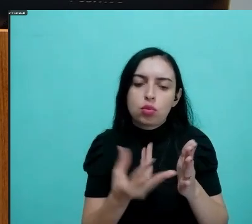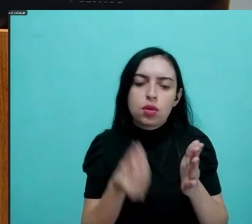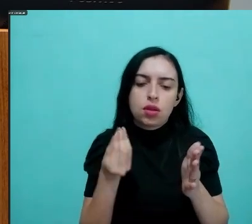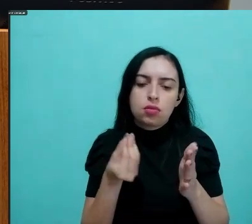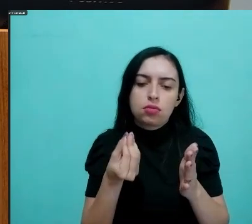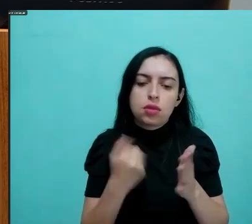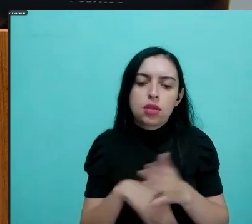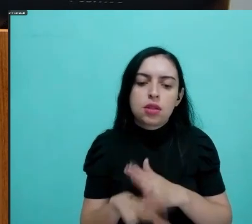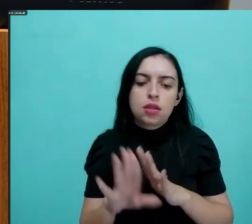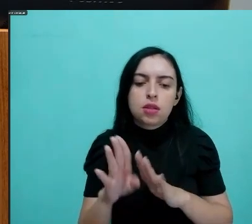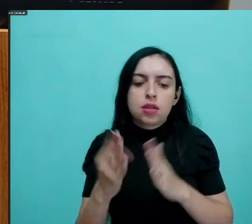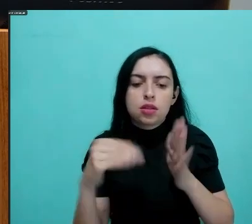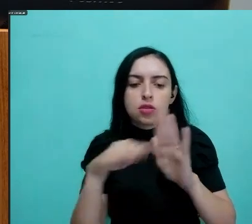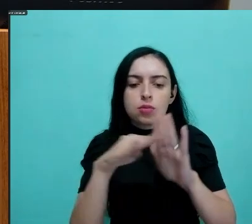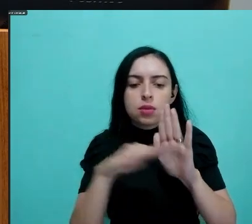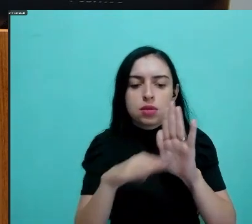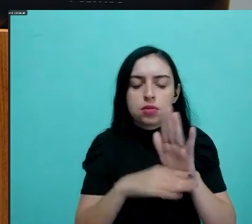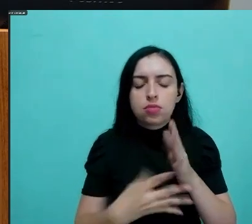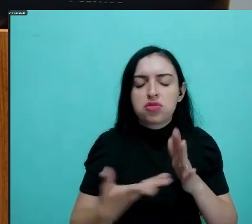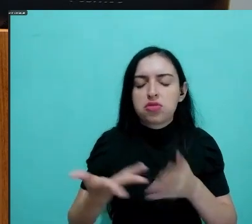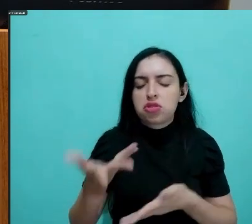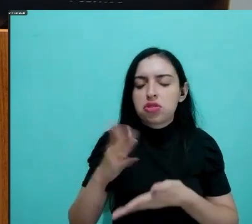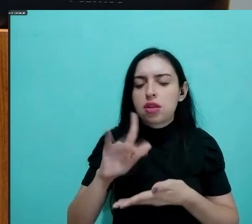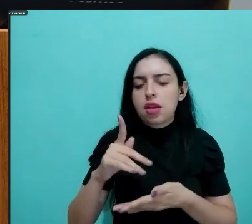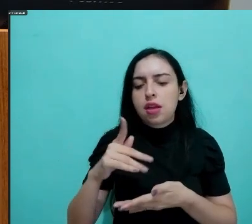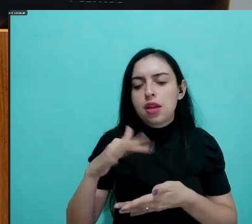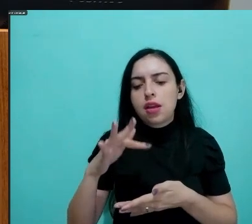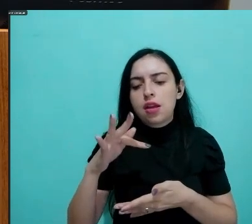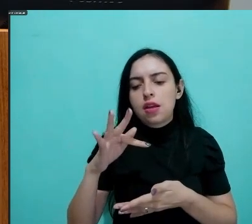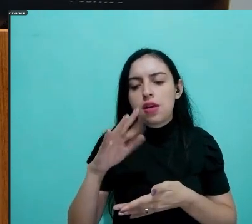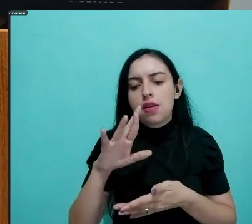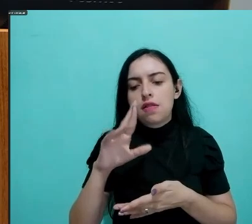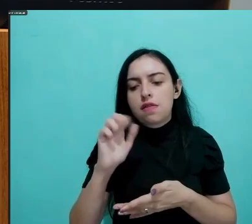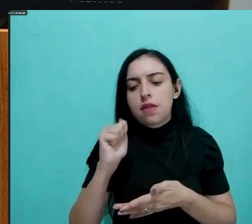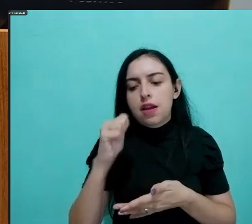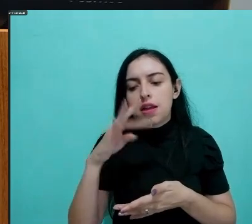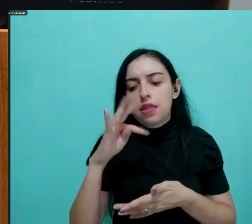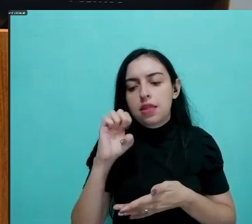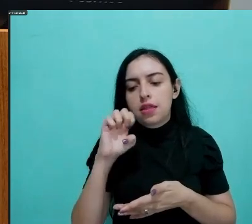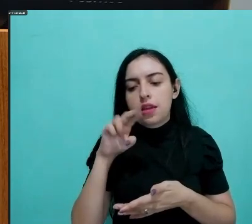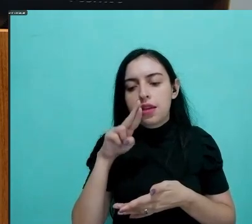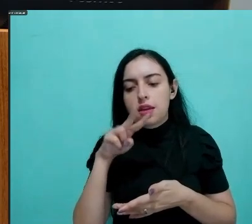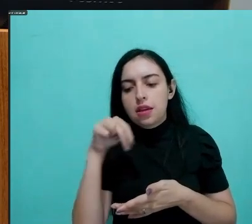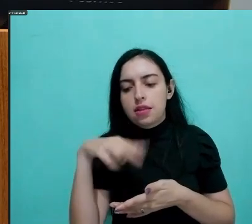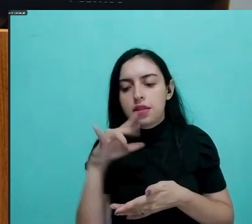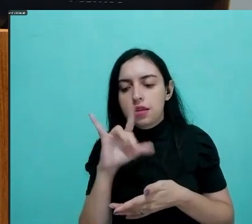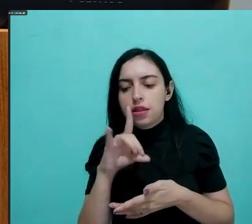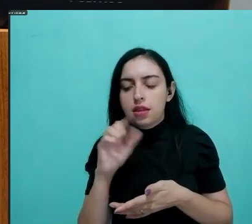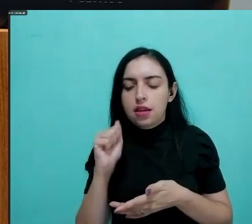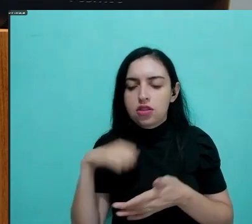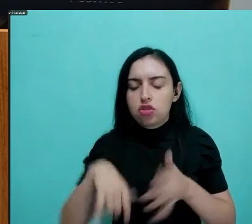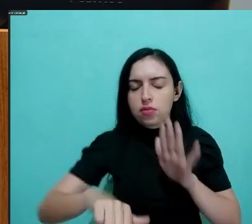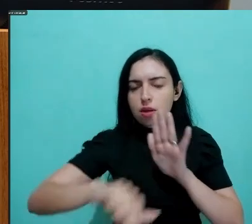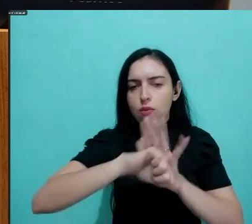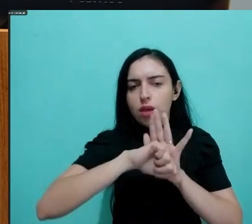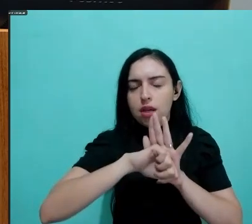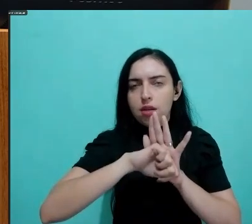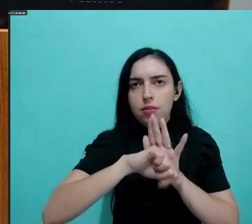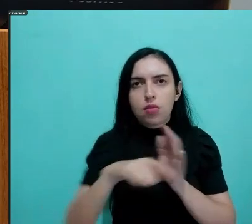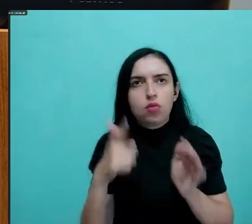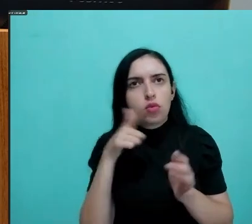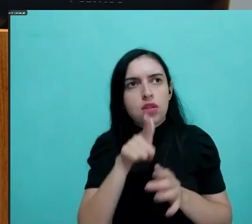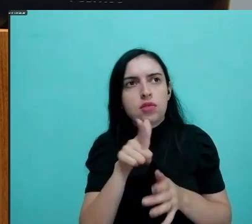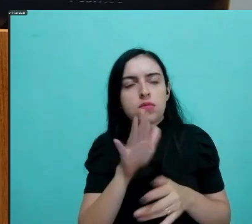de fraternidad. Ese delito era, de manera esquemática, un delito que se cometía por